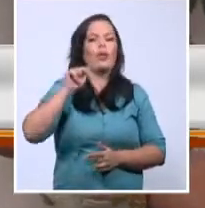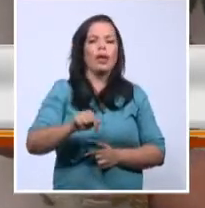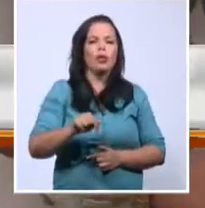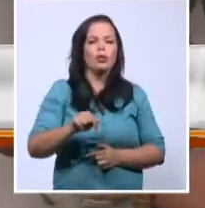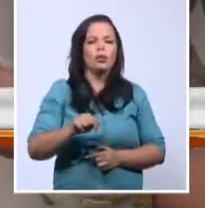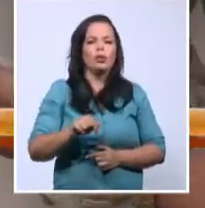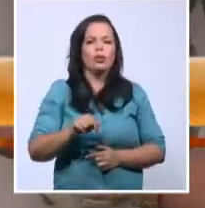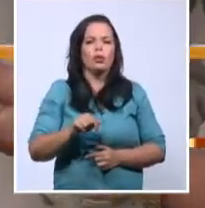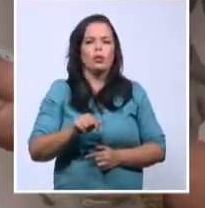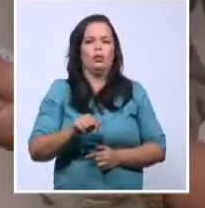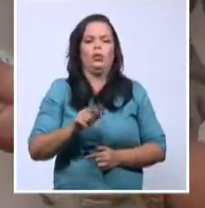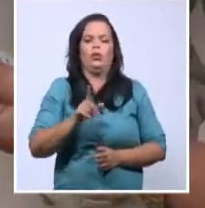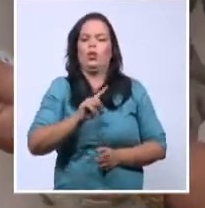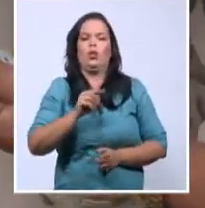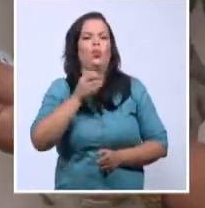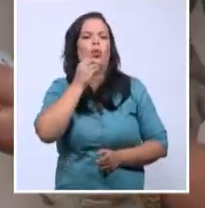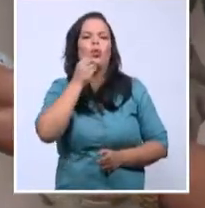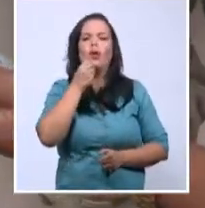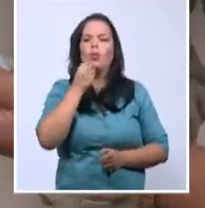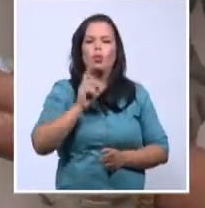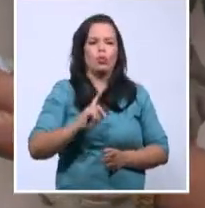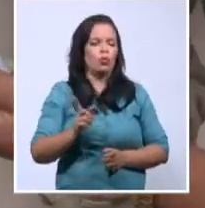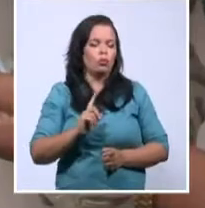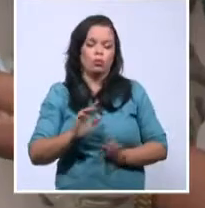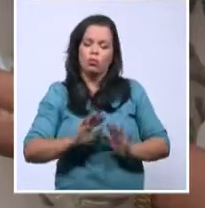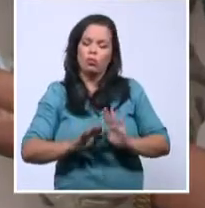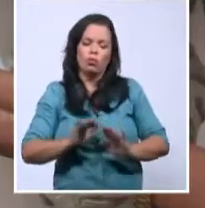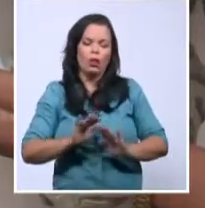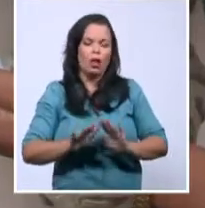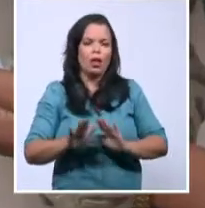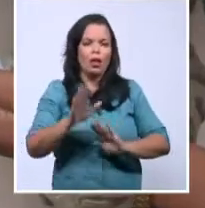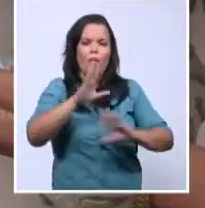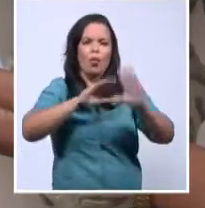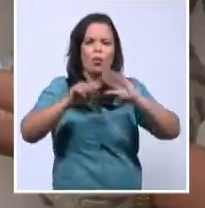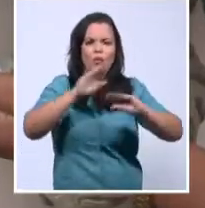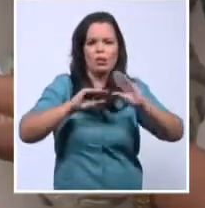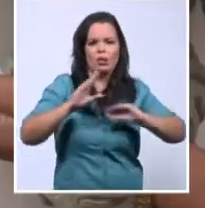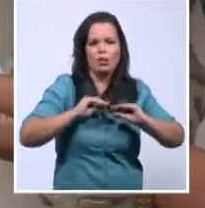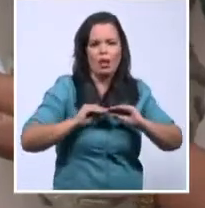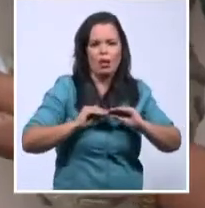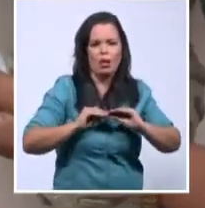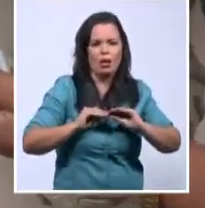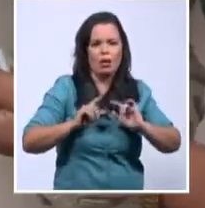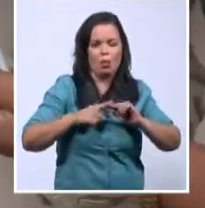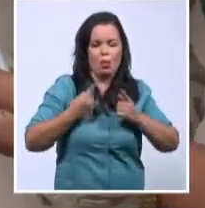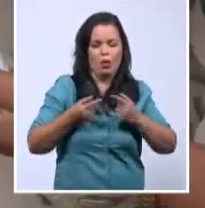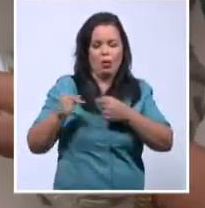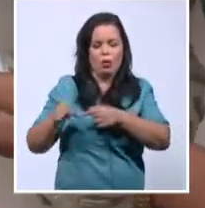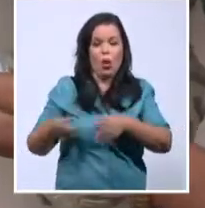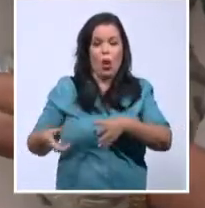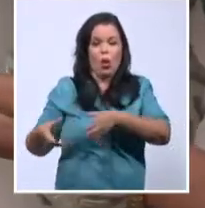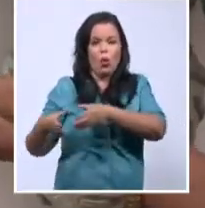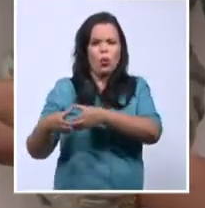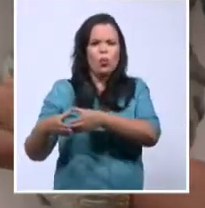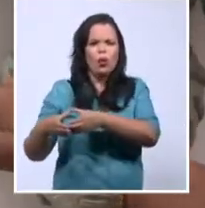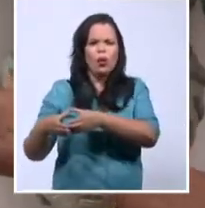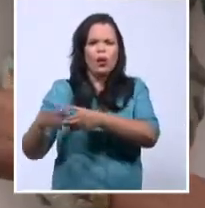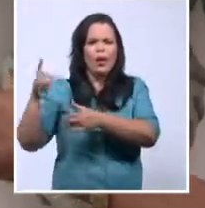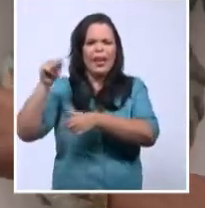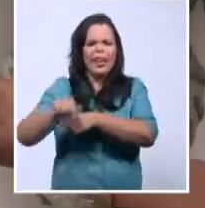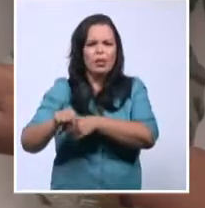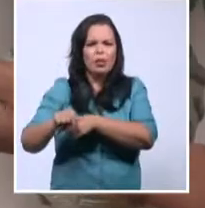dialogamos con aquellos que representan más bien las cosas que han ofendido a los